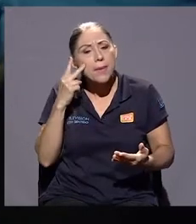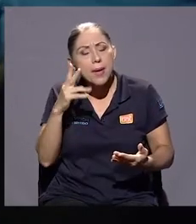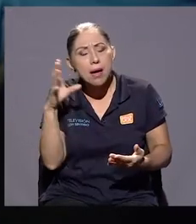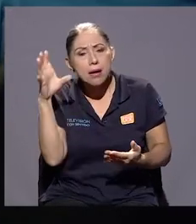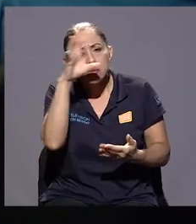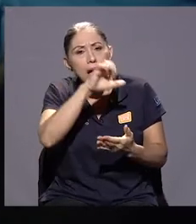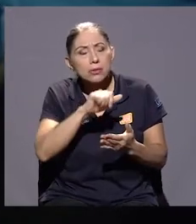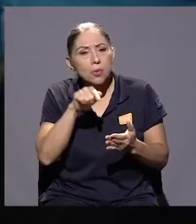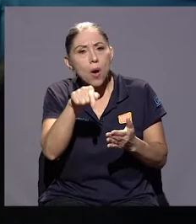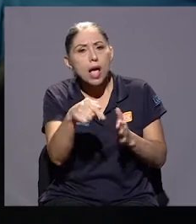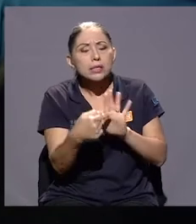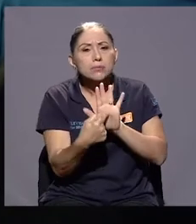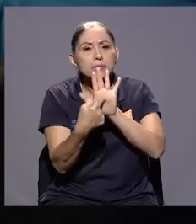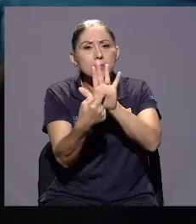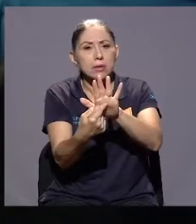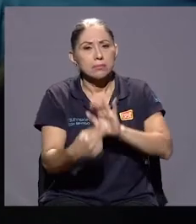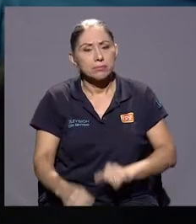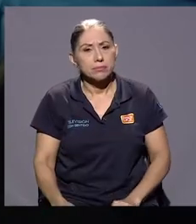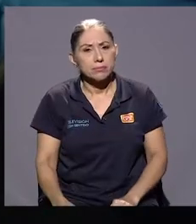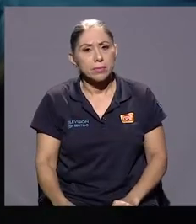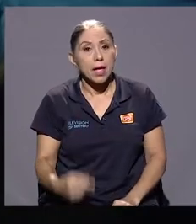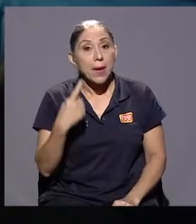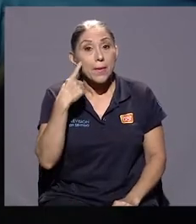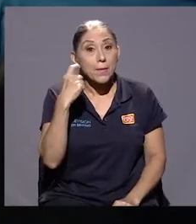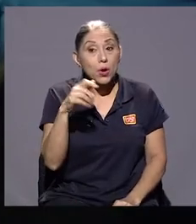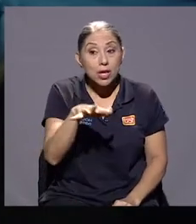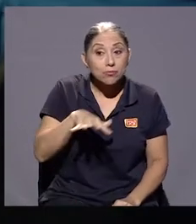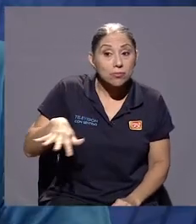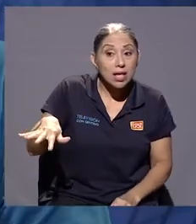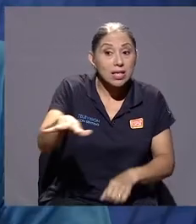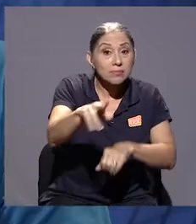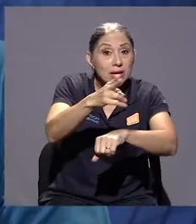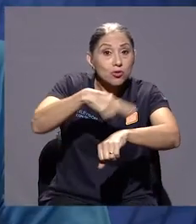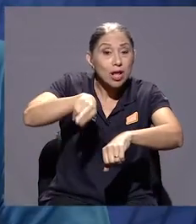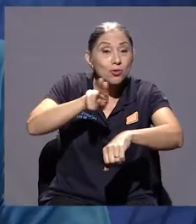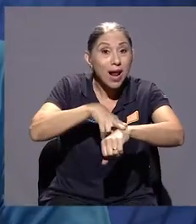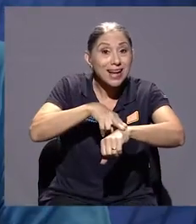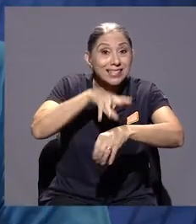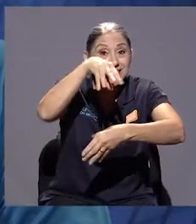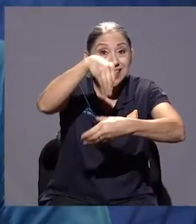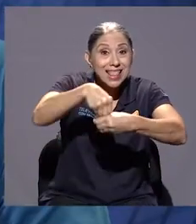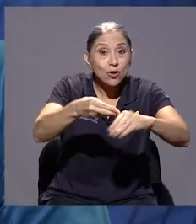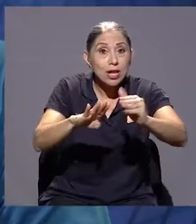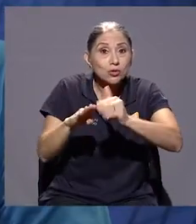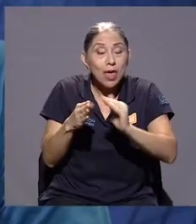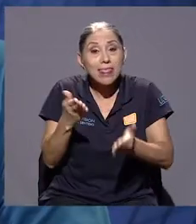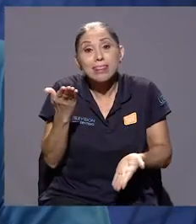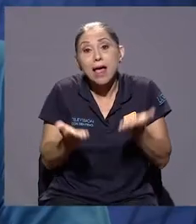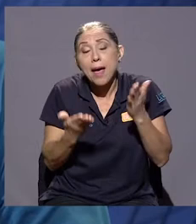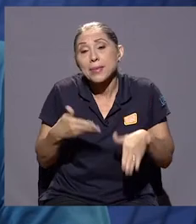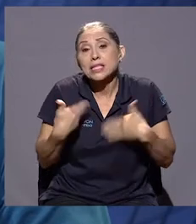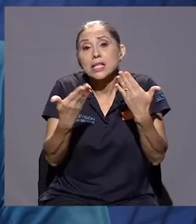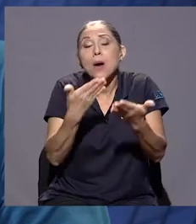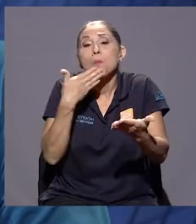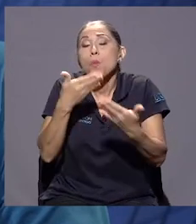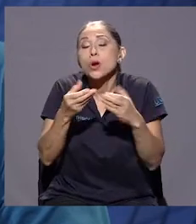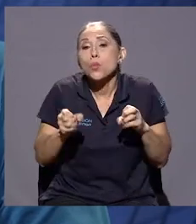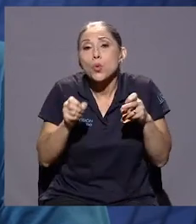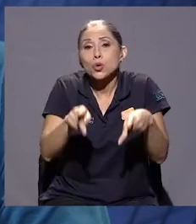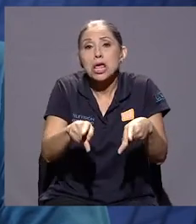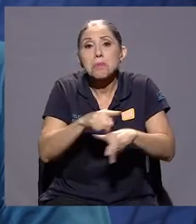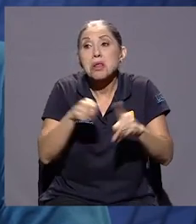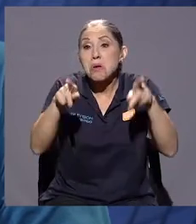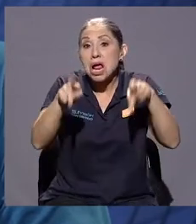mucho potencial de lo que pueden brindar el espacio naturales de la ciudad y la gente no conoce bueno primero no valora pero en muchos casos no